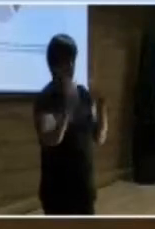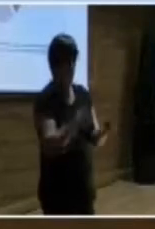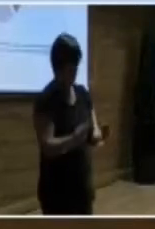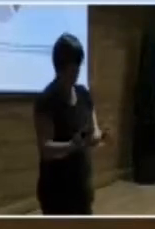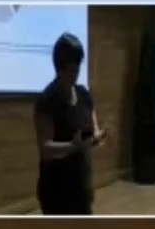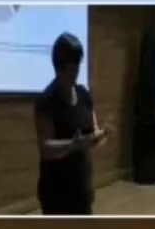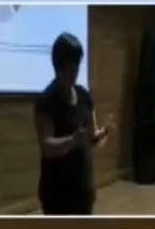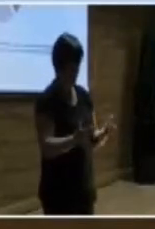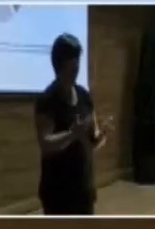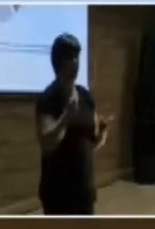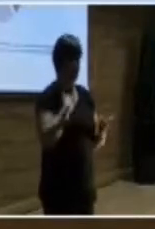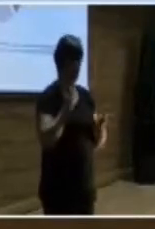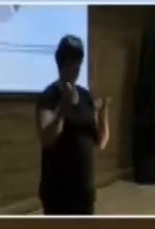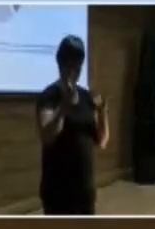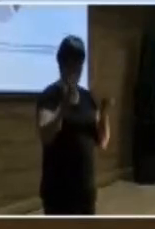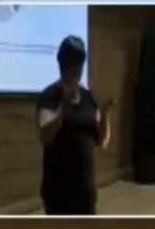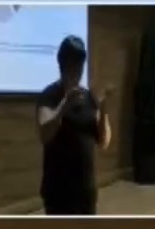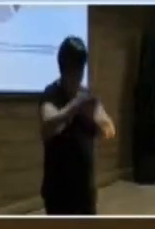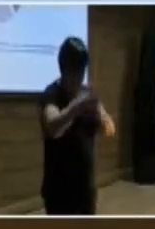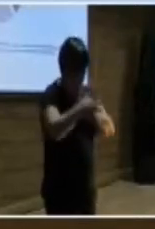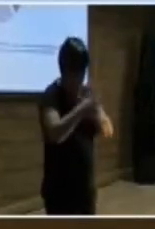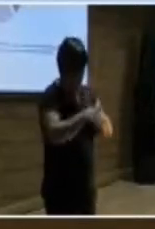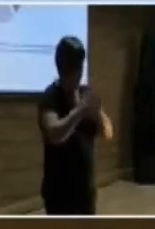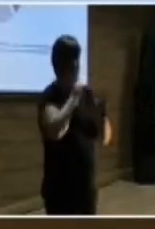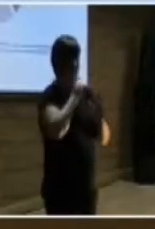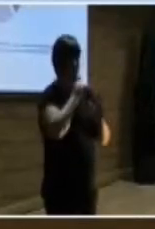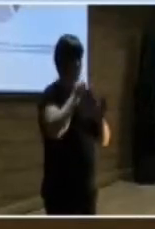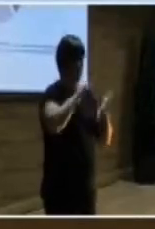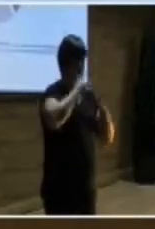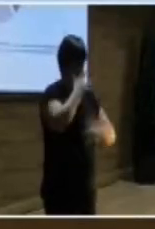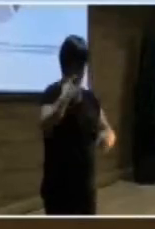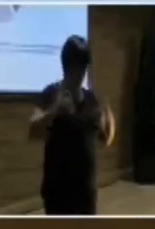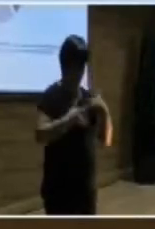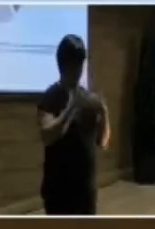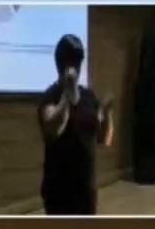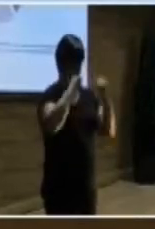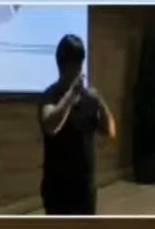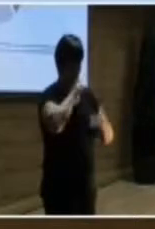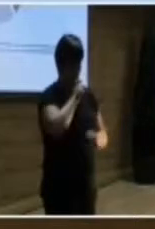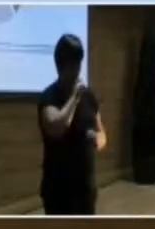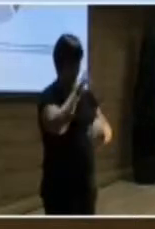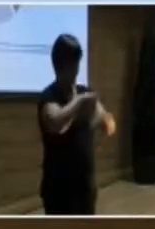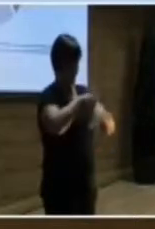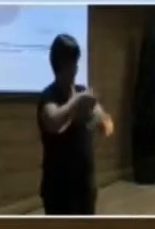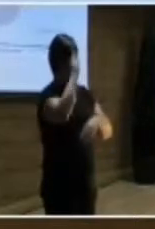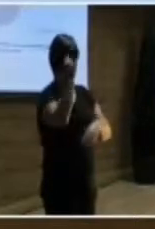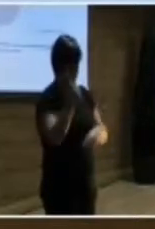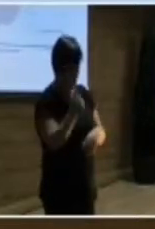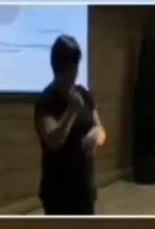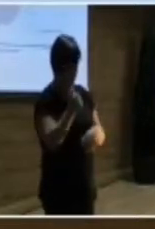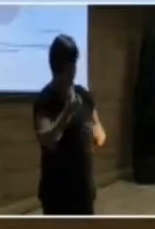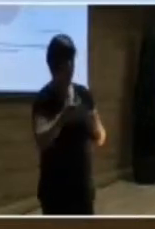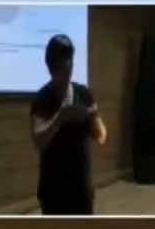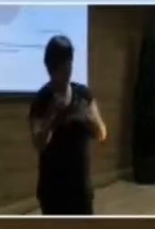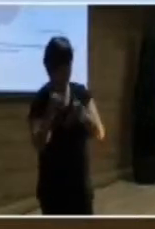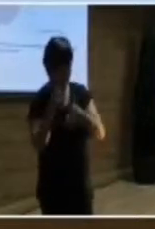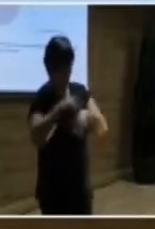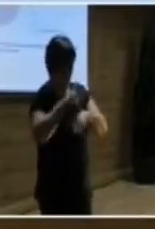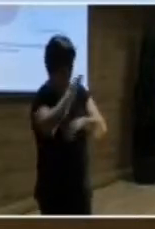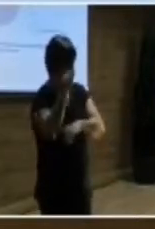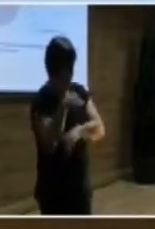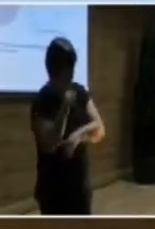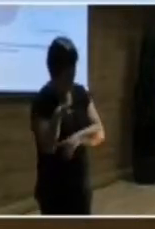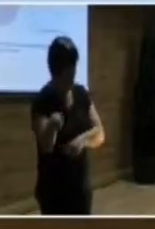cómo abordar los síntomas conductuales? Al 60% de los cuidadores nadie les ha informado. ¿Cree usted que